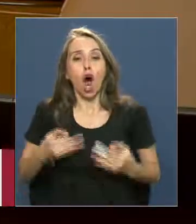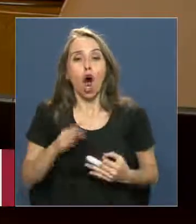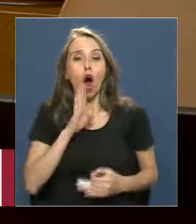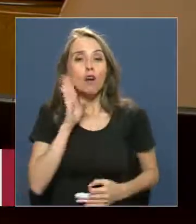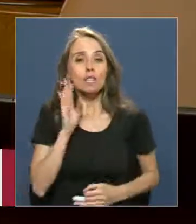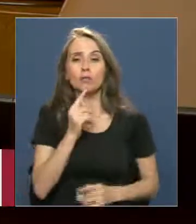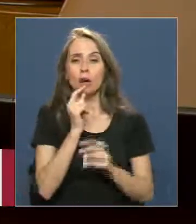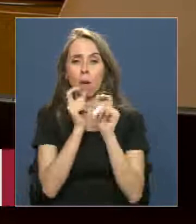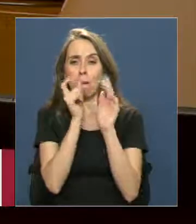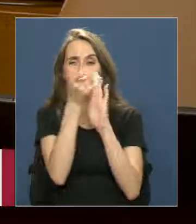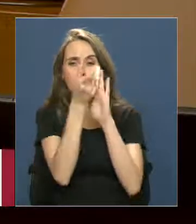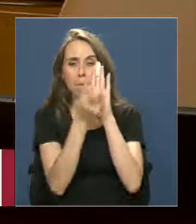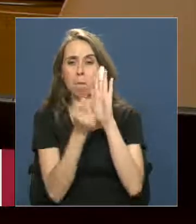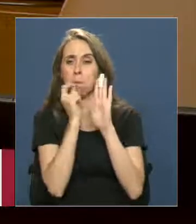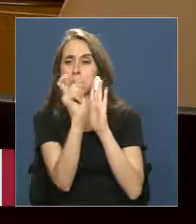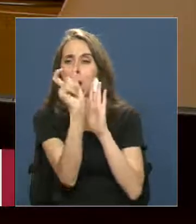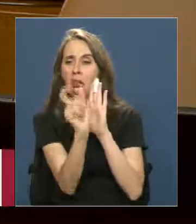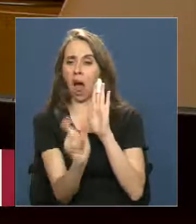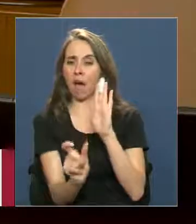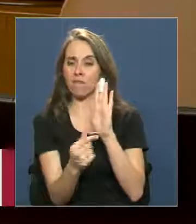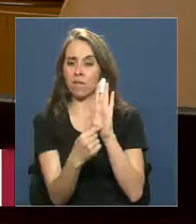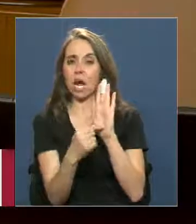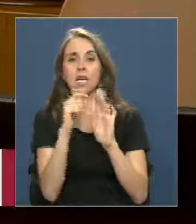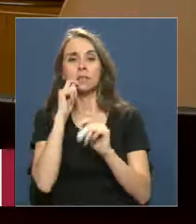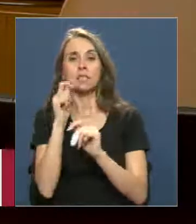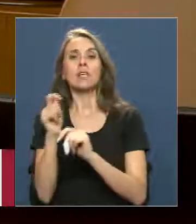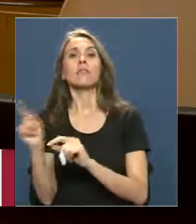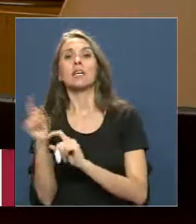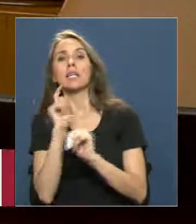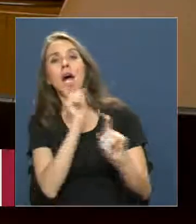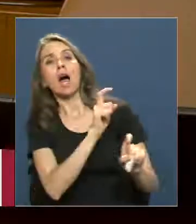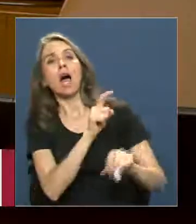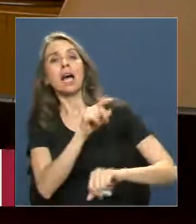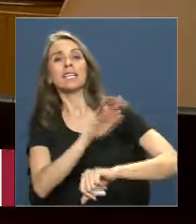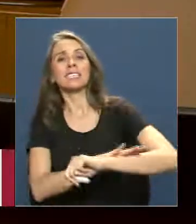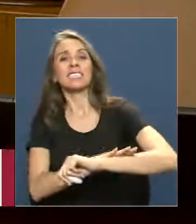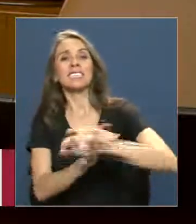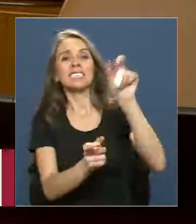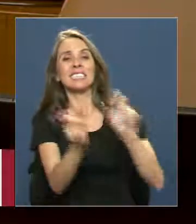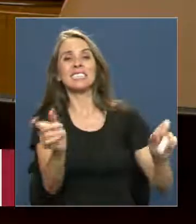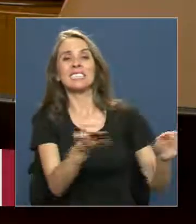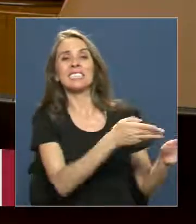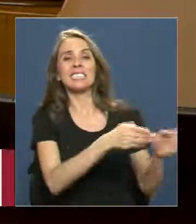de epítetos en relación con una izquierda que le busca...